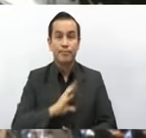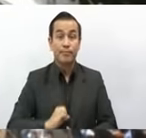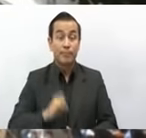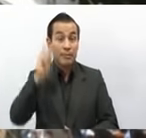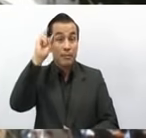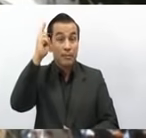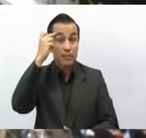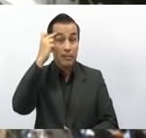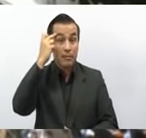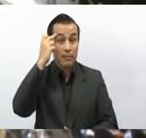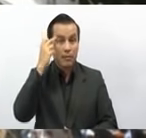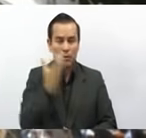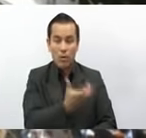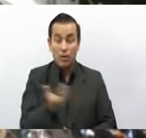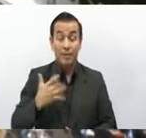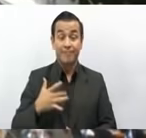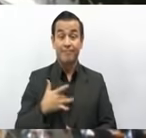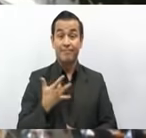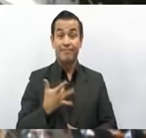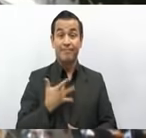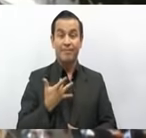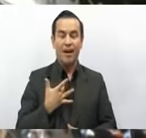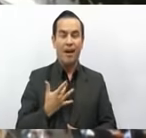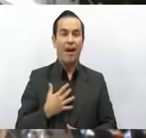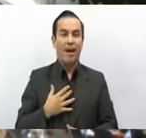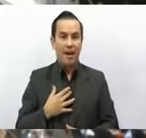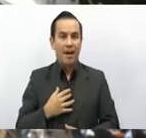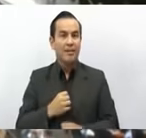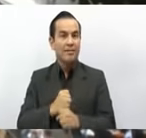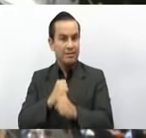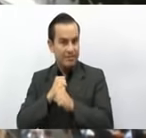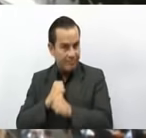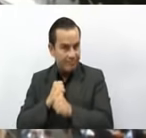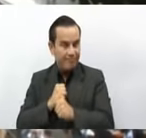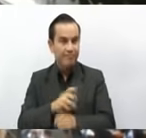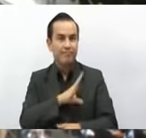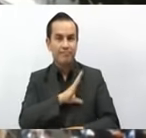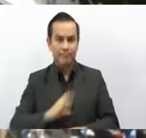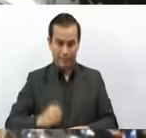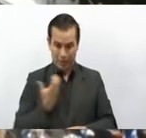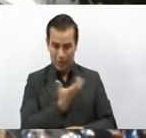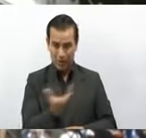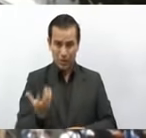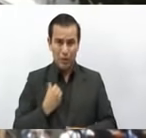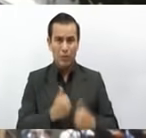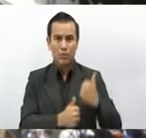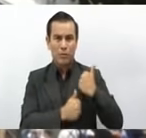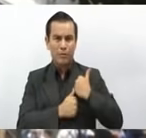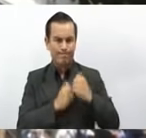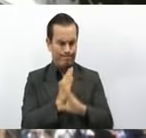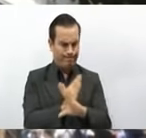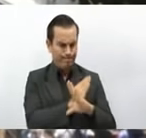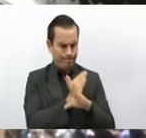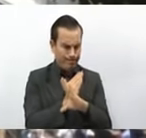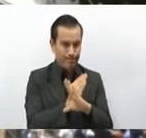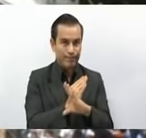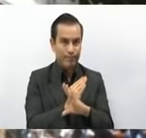se sienta seguro de todos estos guerreros que están dispuestos a ofrendar su vida en defensa de la